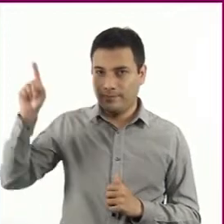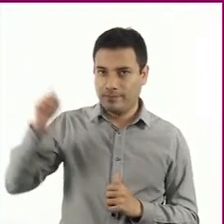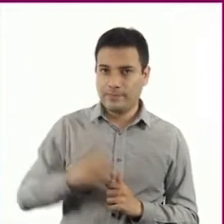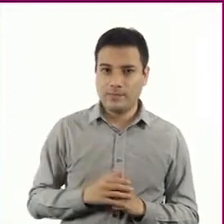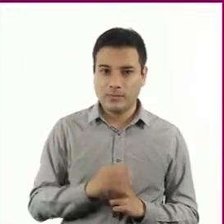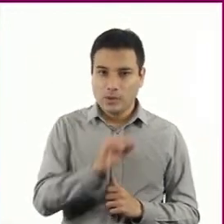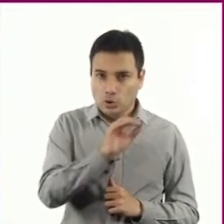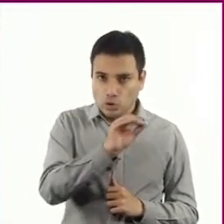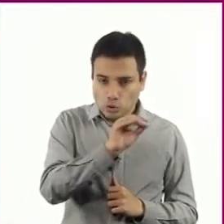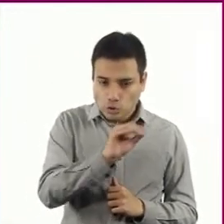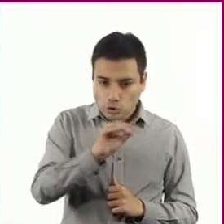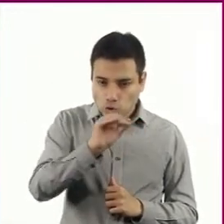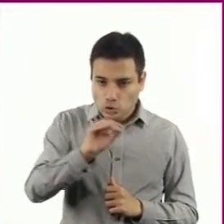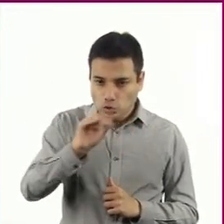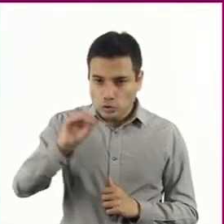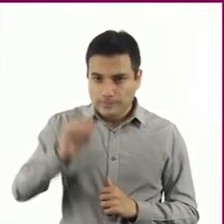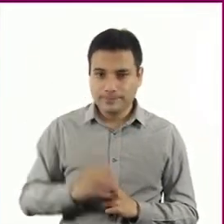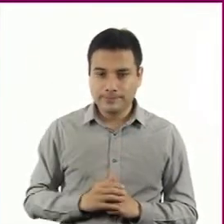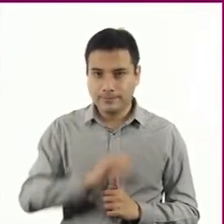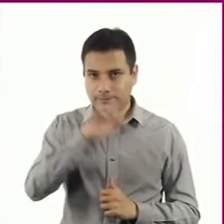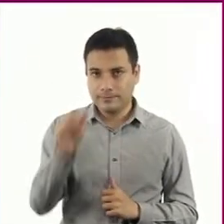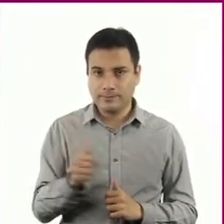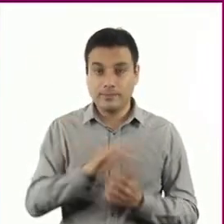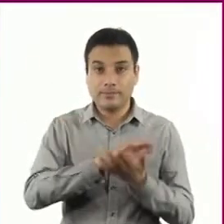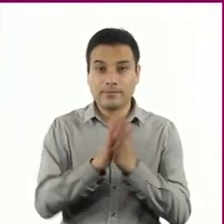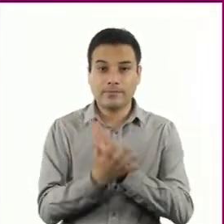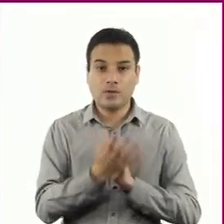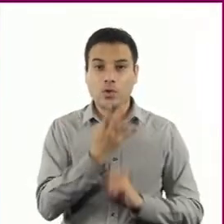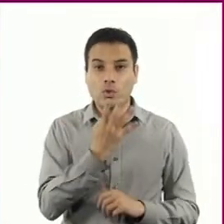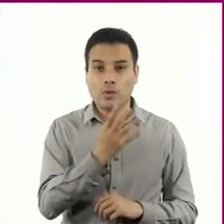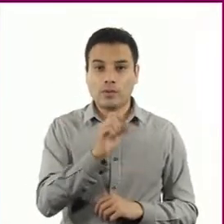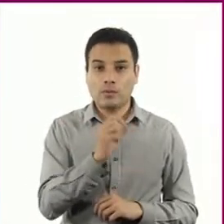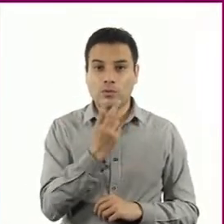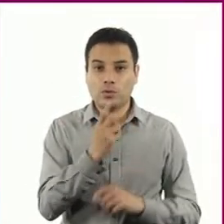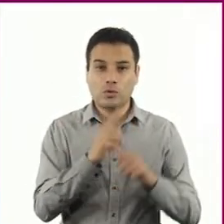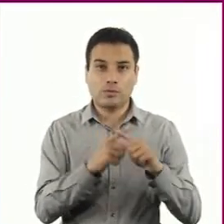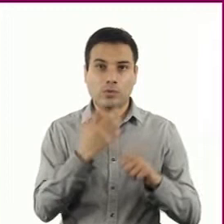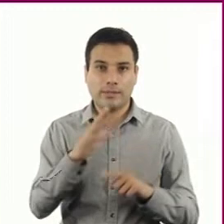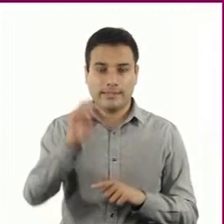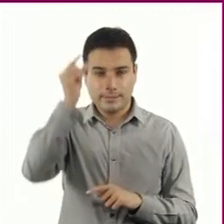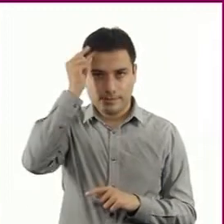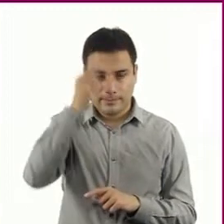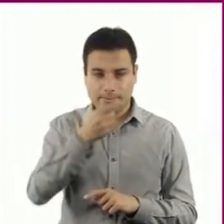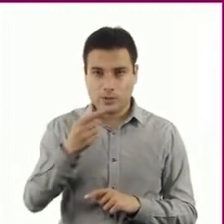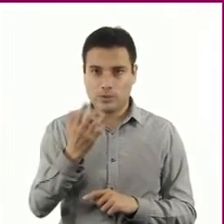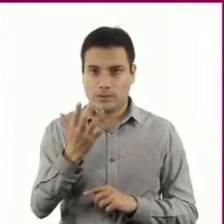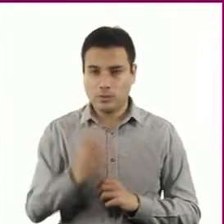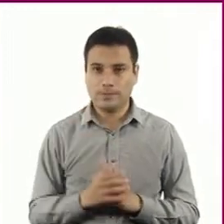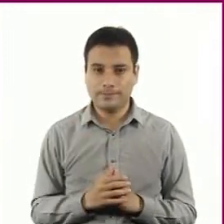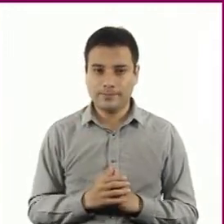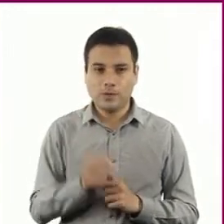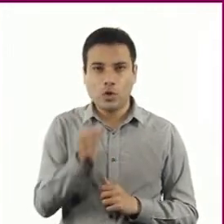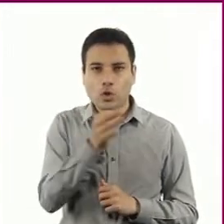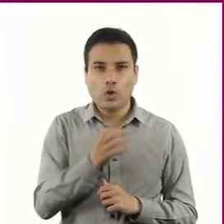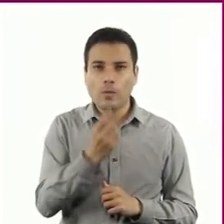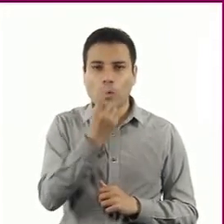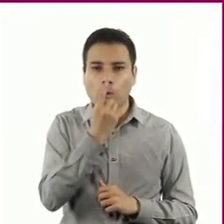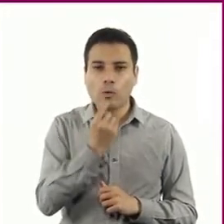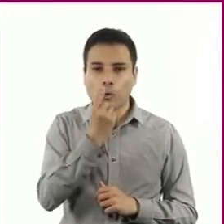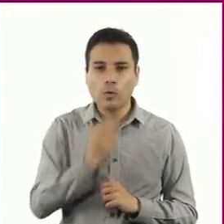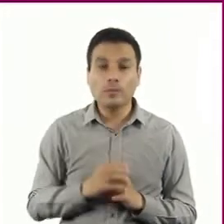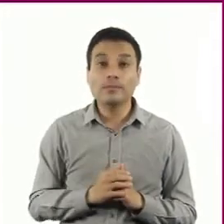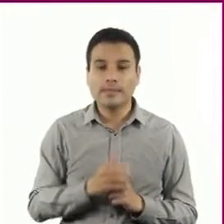en notación científica 4.2 milímetros por 10 a la quinta potencia negativa. Para el glóbulo rojo, cuya medida en